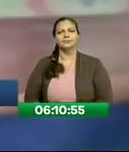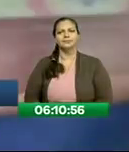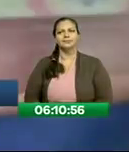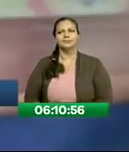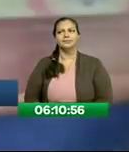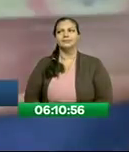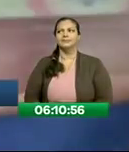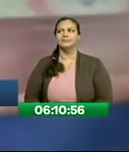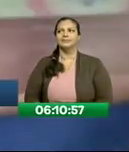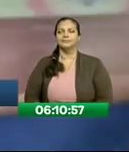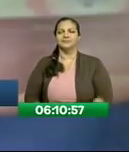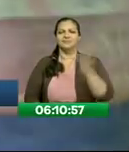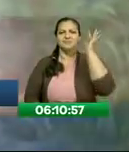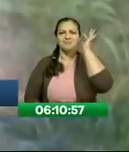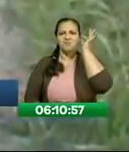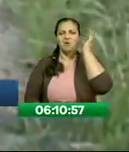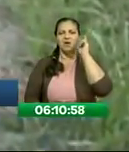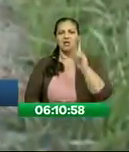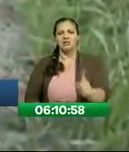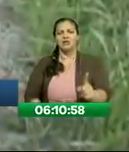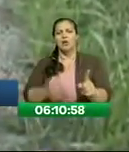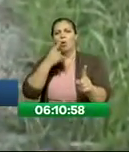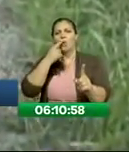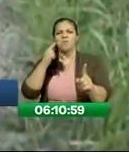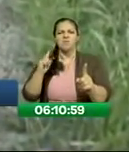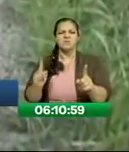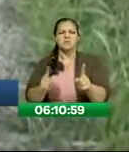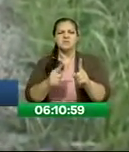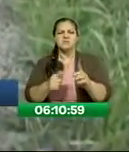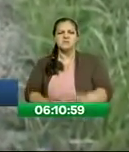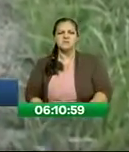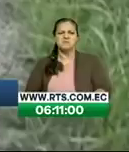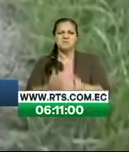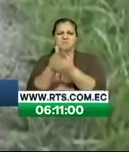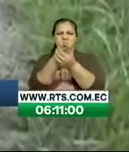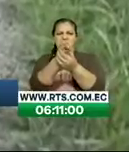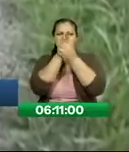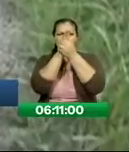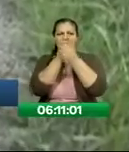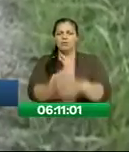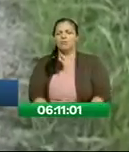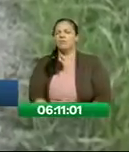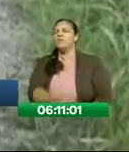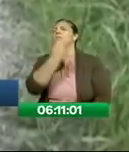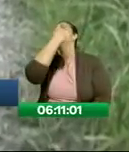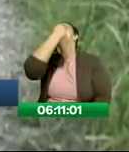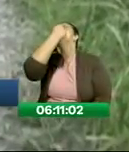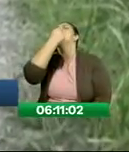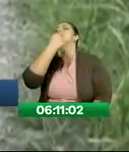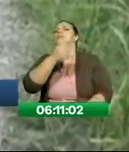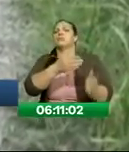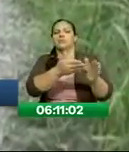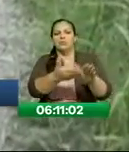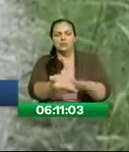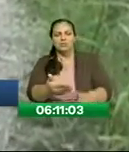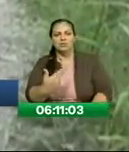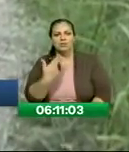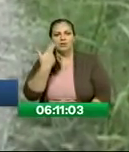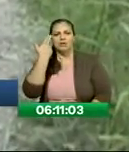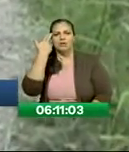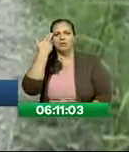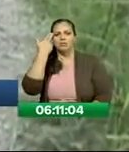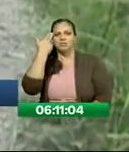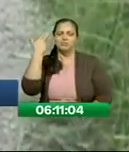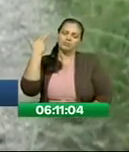Nuevo caso de femicidio. Hombre asesinó con un disparo en el rostro a su ex conviviente y luego se quitó la vida en el cantón